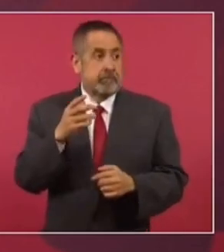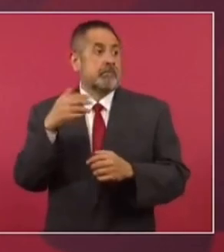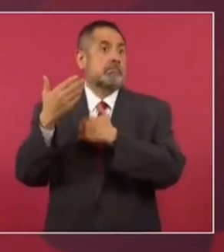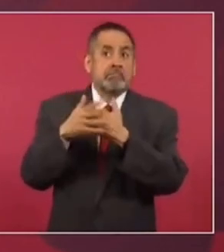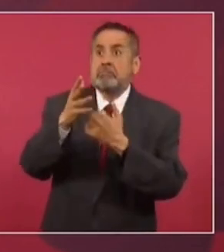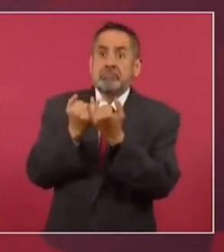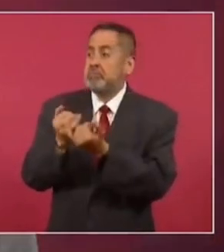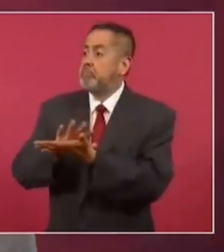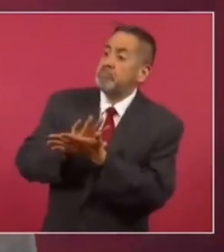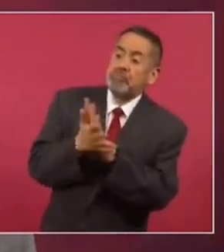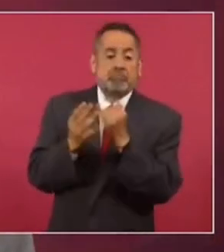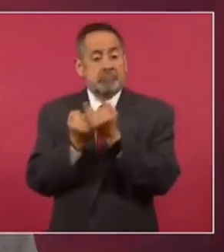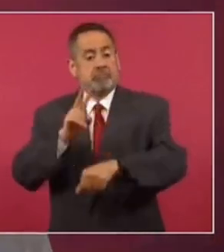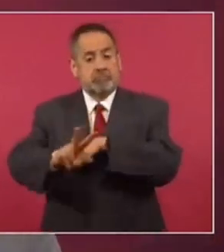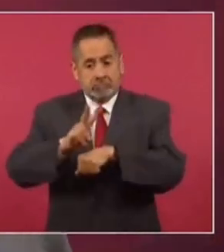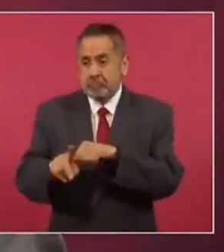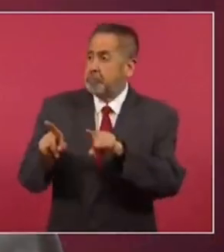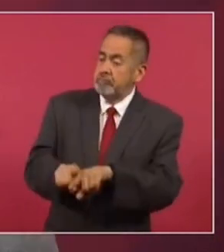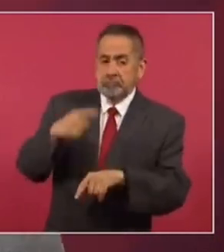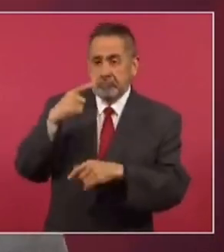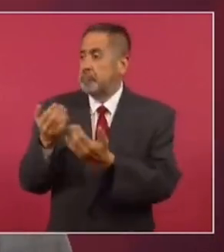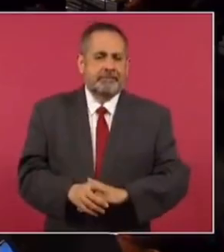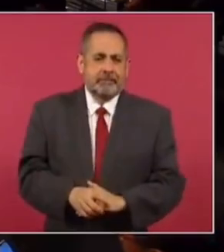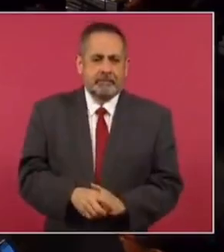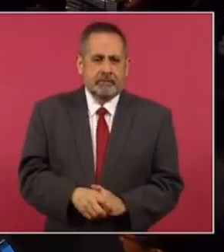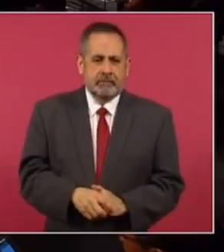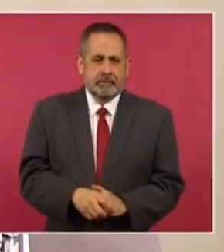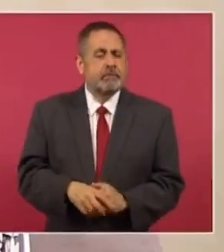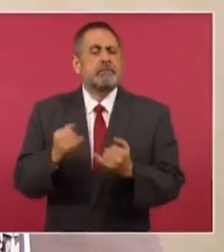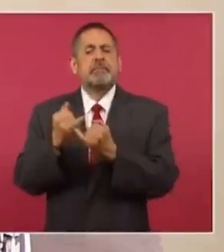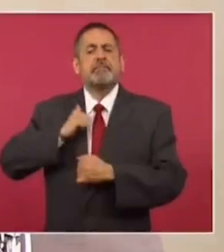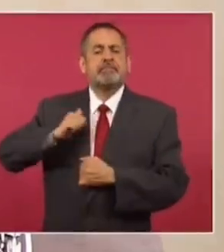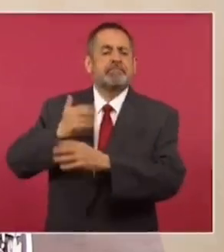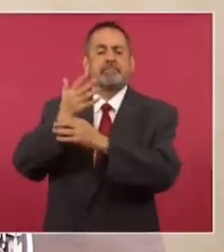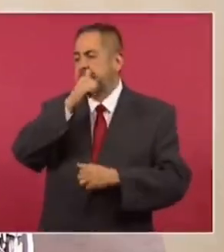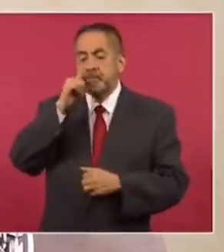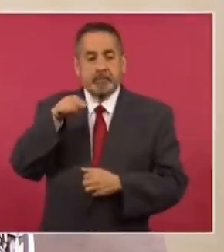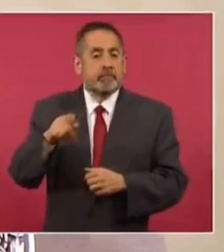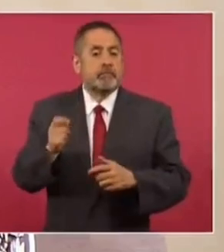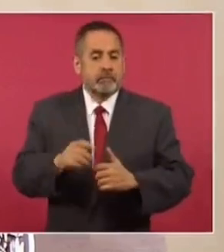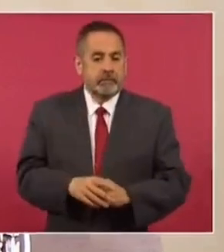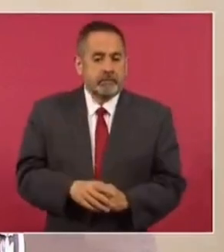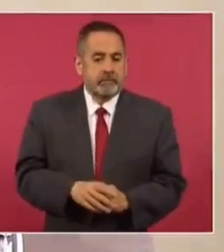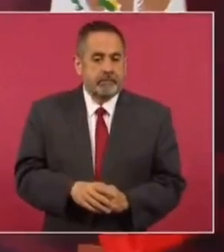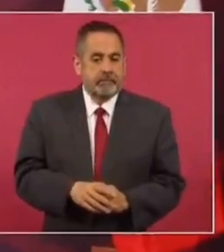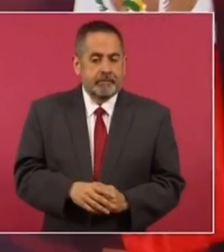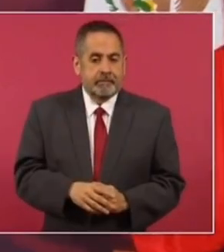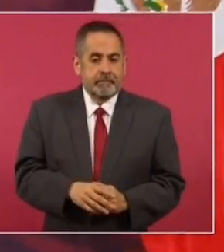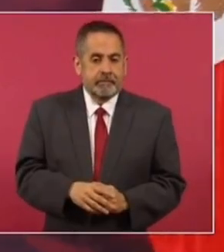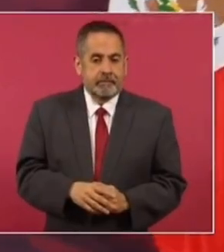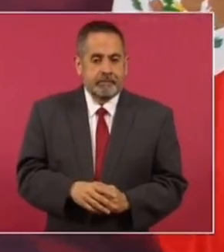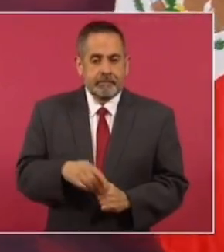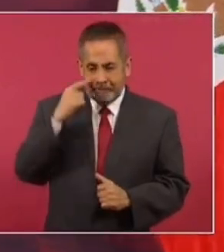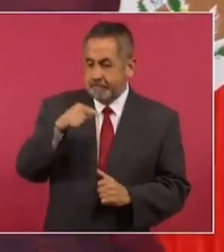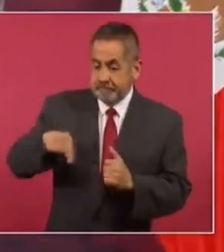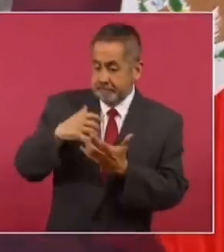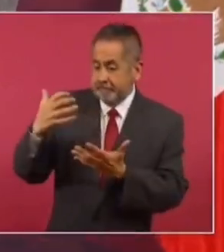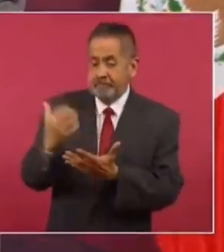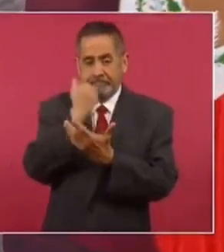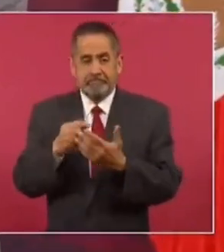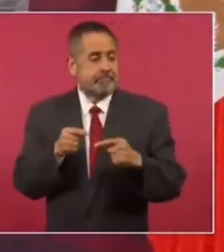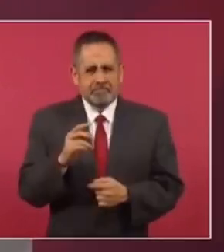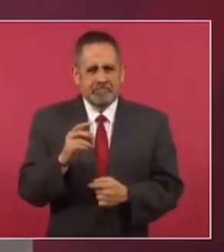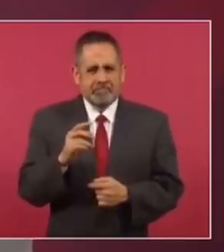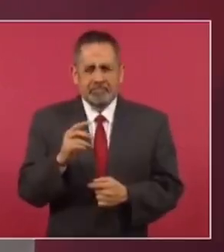Venezuela, ya nos vamos a volver Cuba. Como decía Juárez, el triunfo de la reacción es